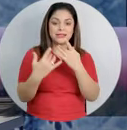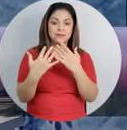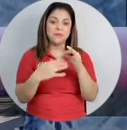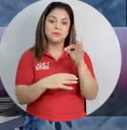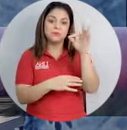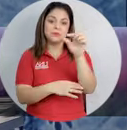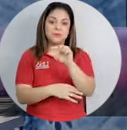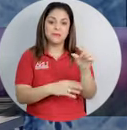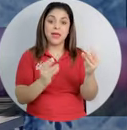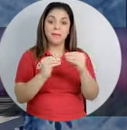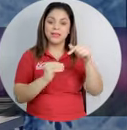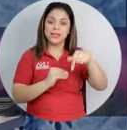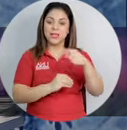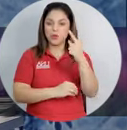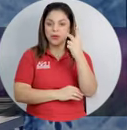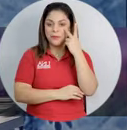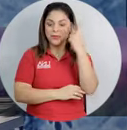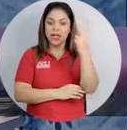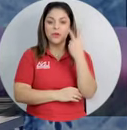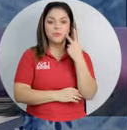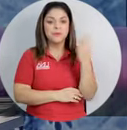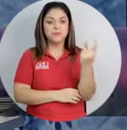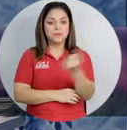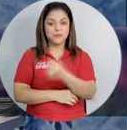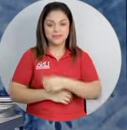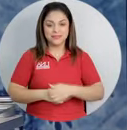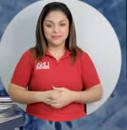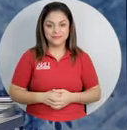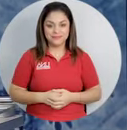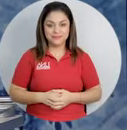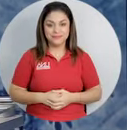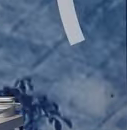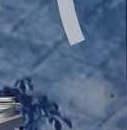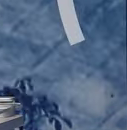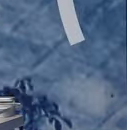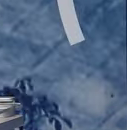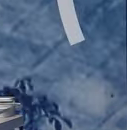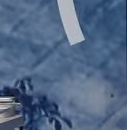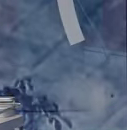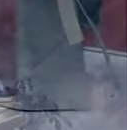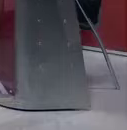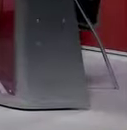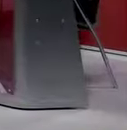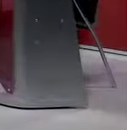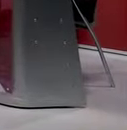www.unacomunica.una.ac.cr y le esperamos la próxima semana con más aquí en Una Mirada. Hasta pronto.